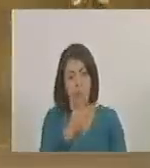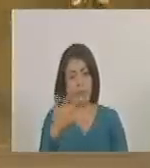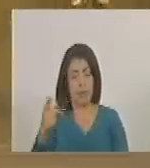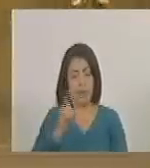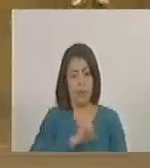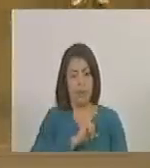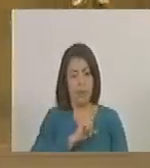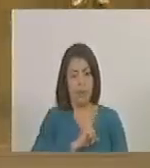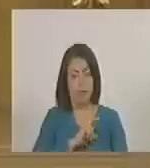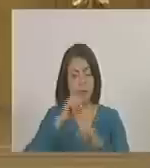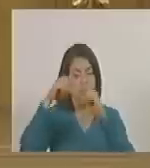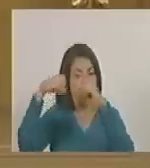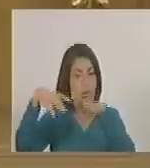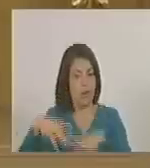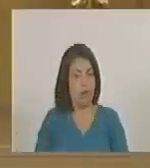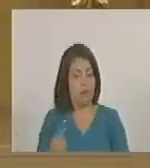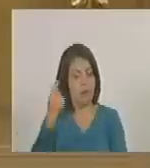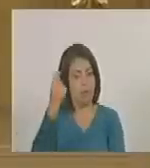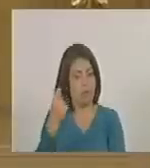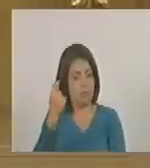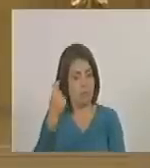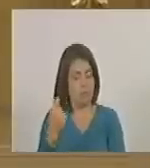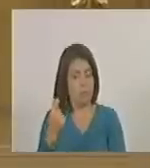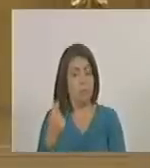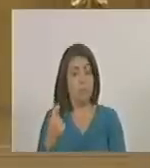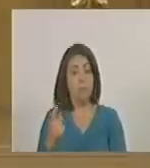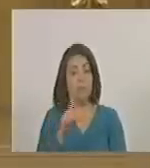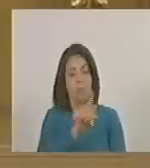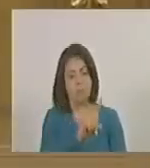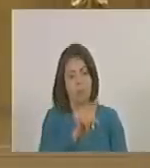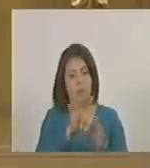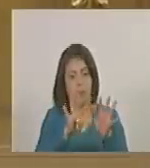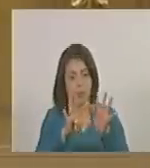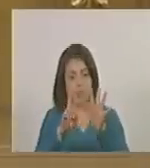enero, renuncia al cargo en